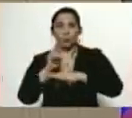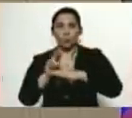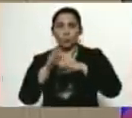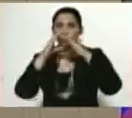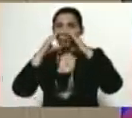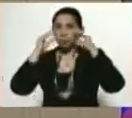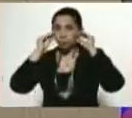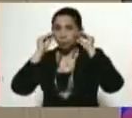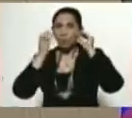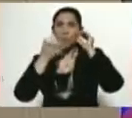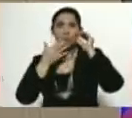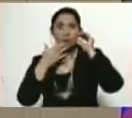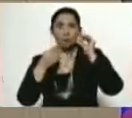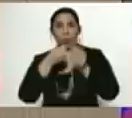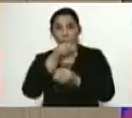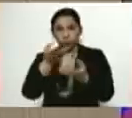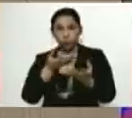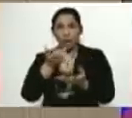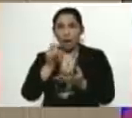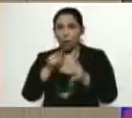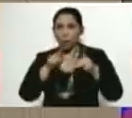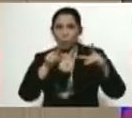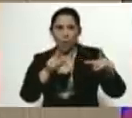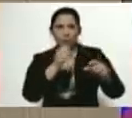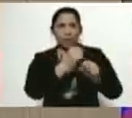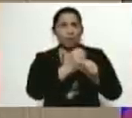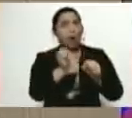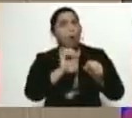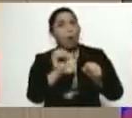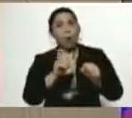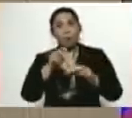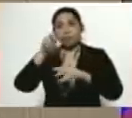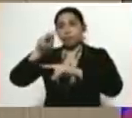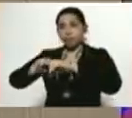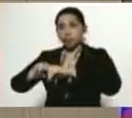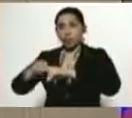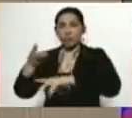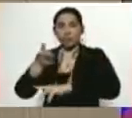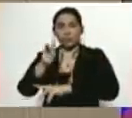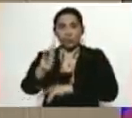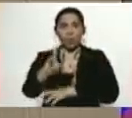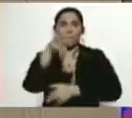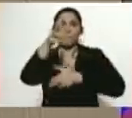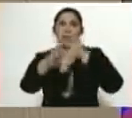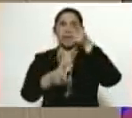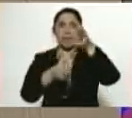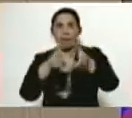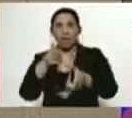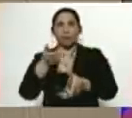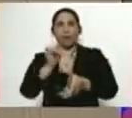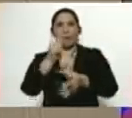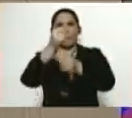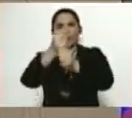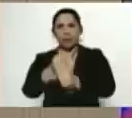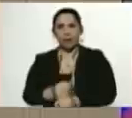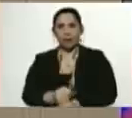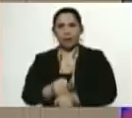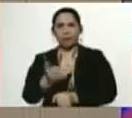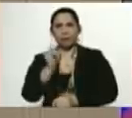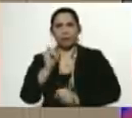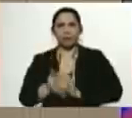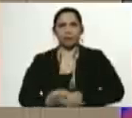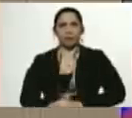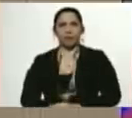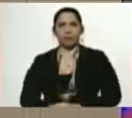tapabocas si usted está yendo a su sitio de trabajo, si usted se está montando en el transporte público, en el metro, si está en una parada, si está en